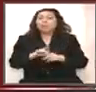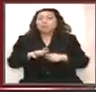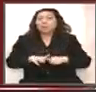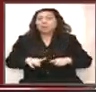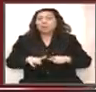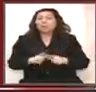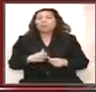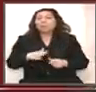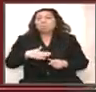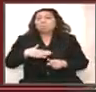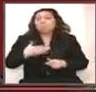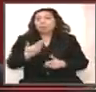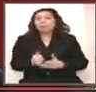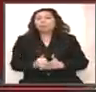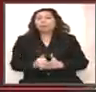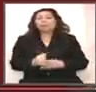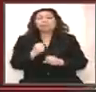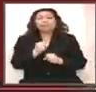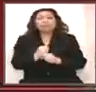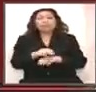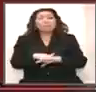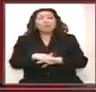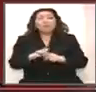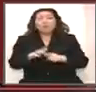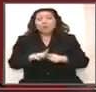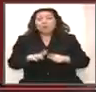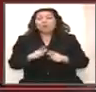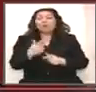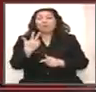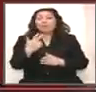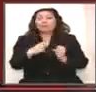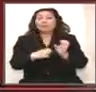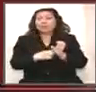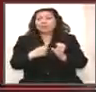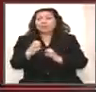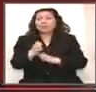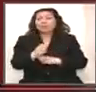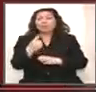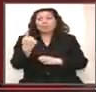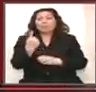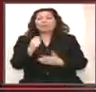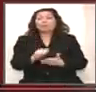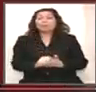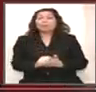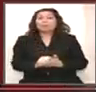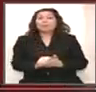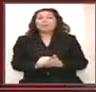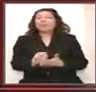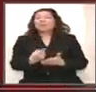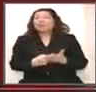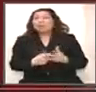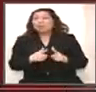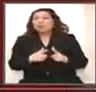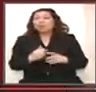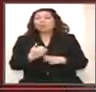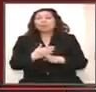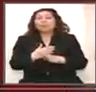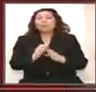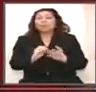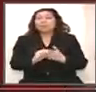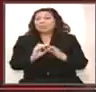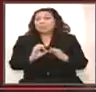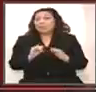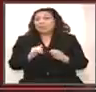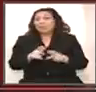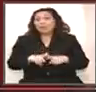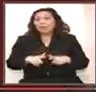locales Puedo. La elaboración del plan local se realiza en 3 etapas. La primera de ellas es el diagnóstico local de los factores de riesgo que